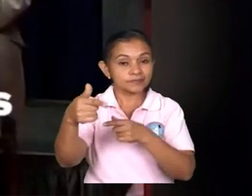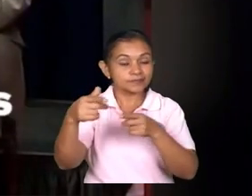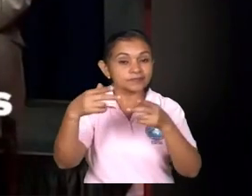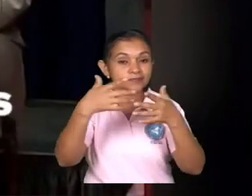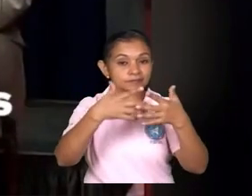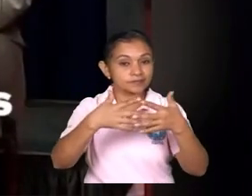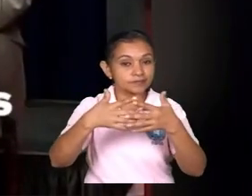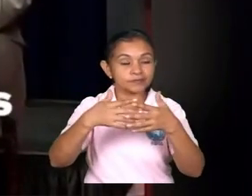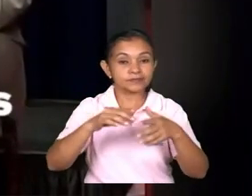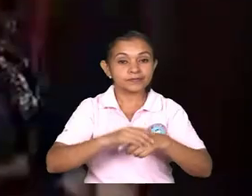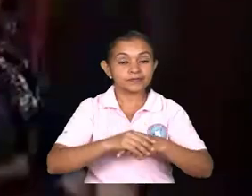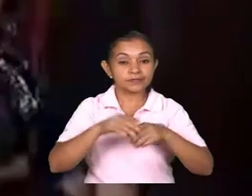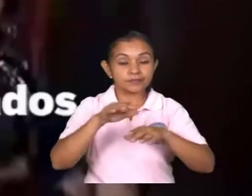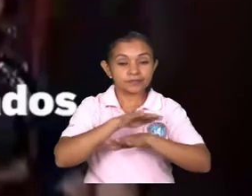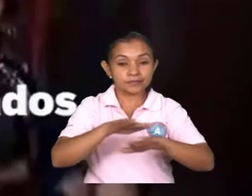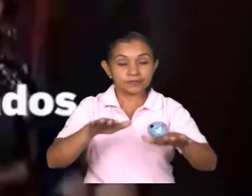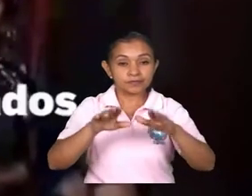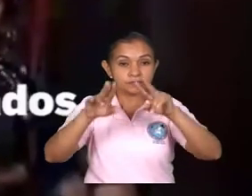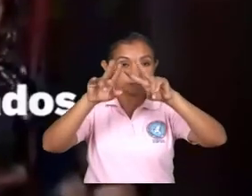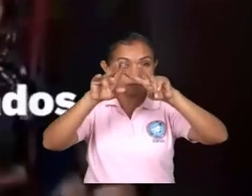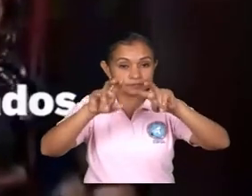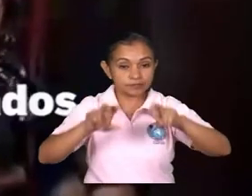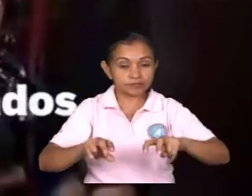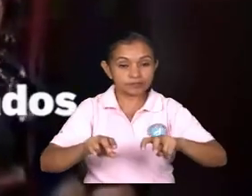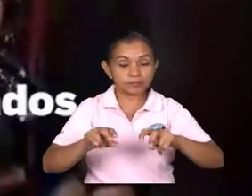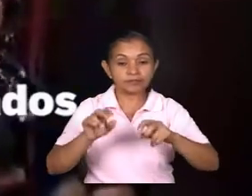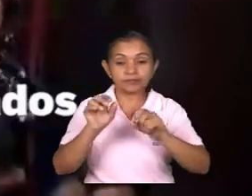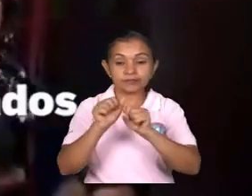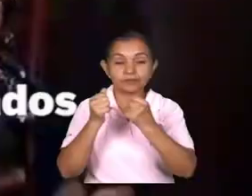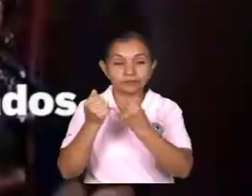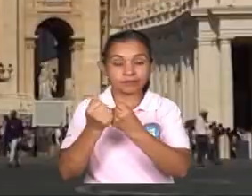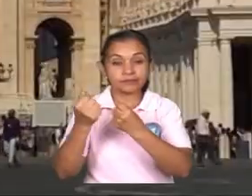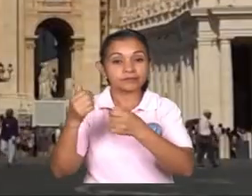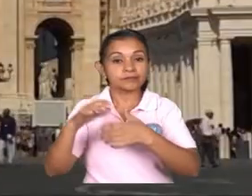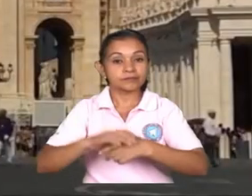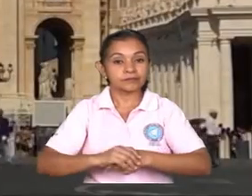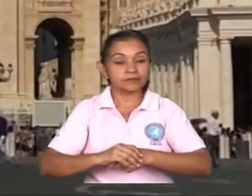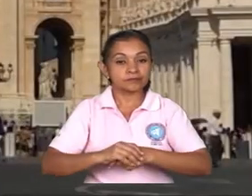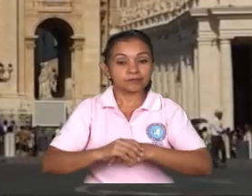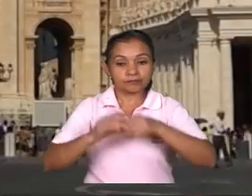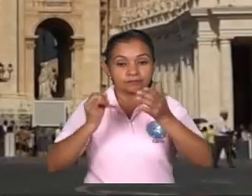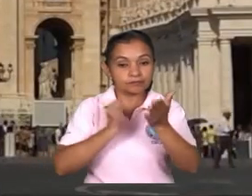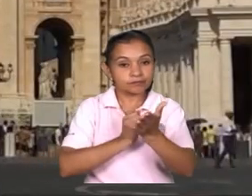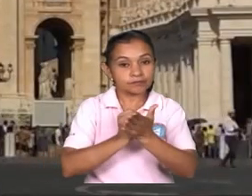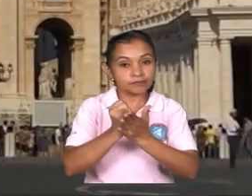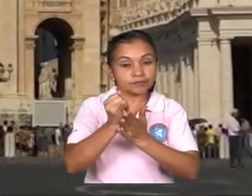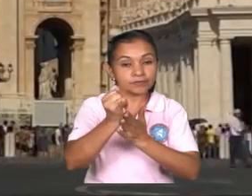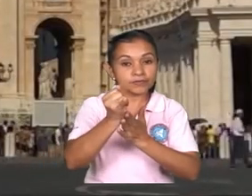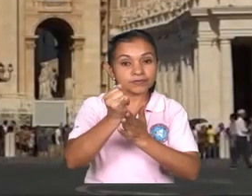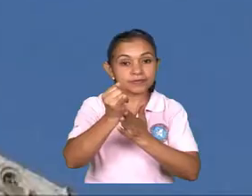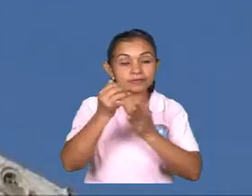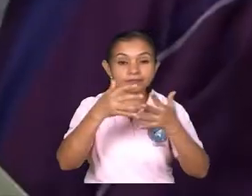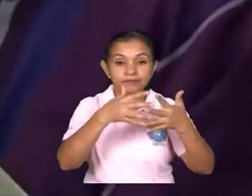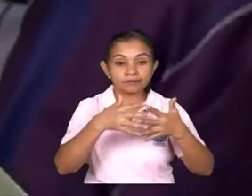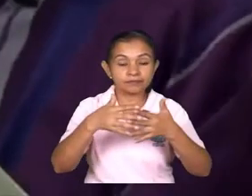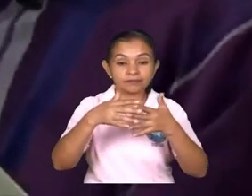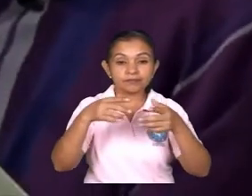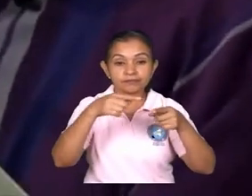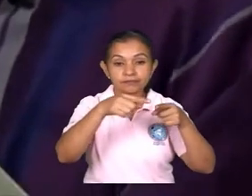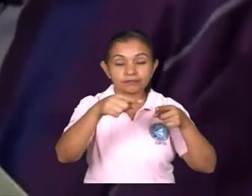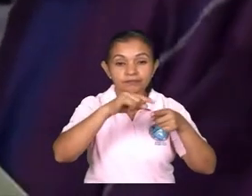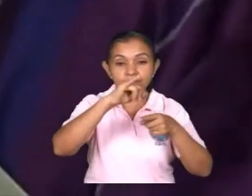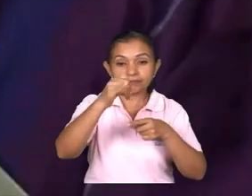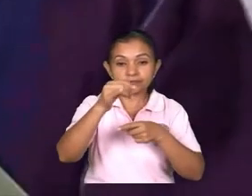país, concluye una revisión de Associated Press. La investigación en Pensilvania, encabezada por el fiscal general